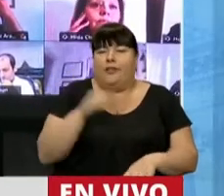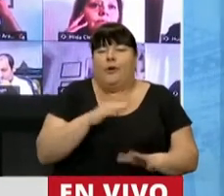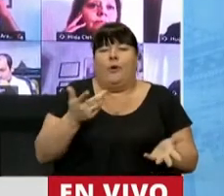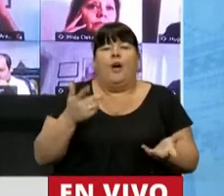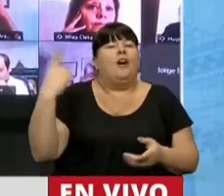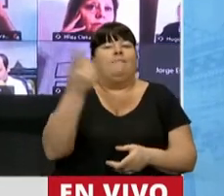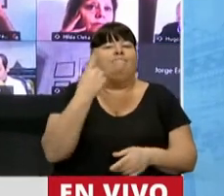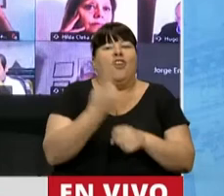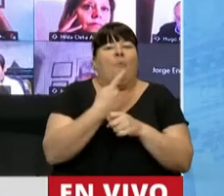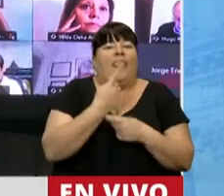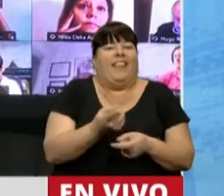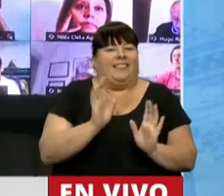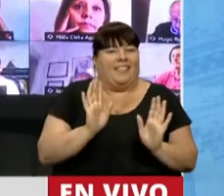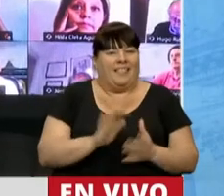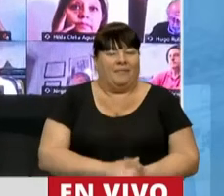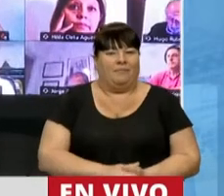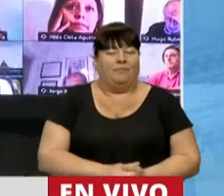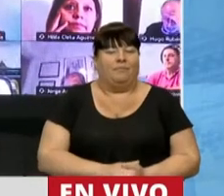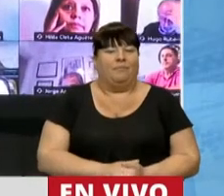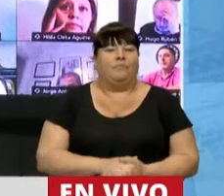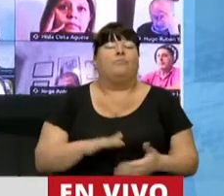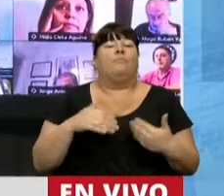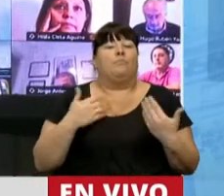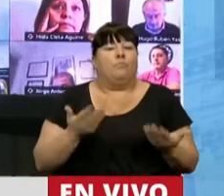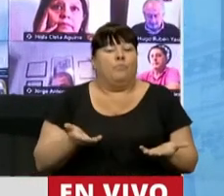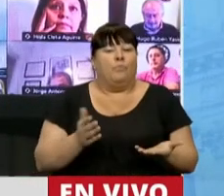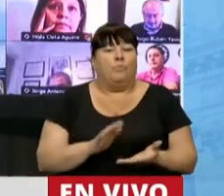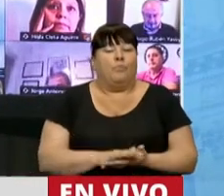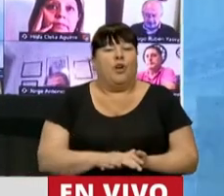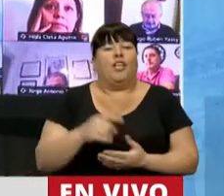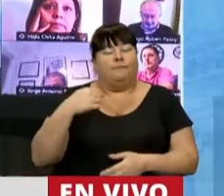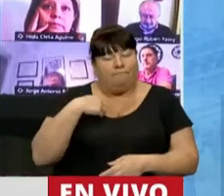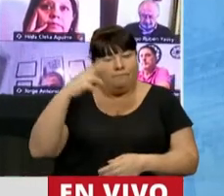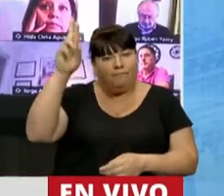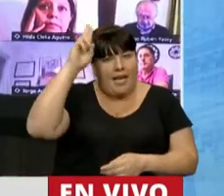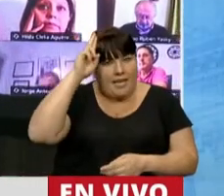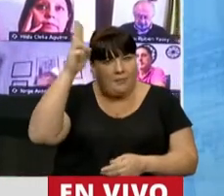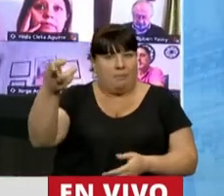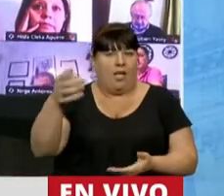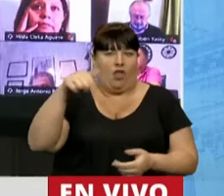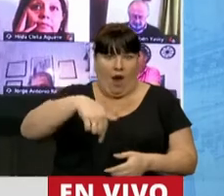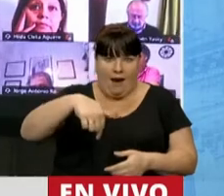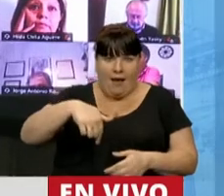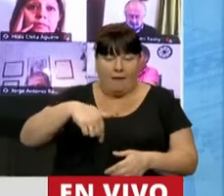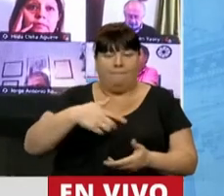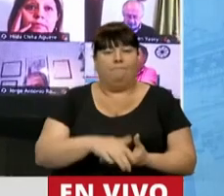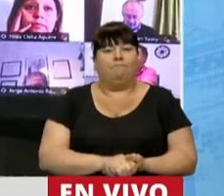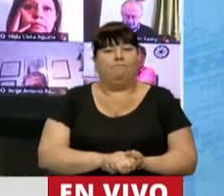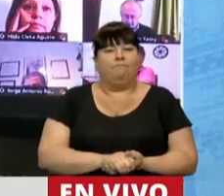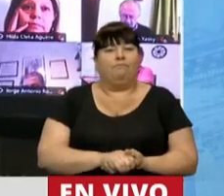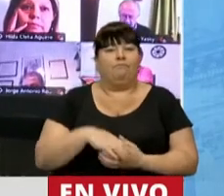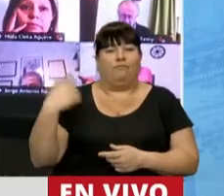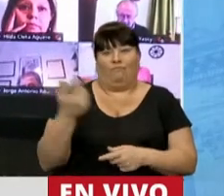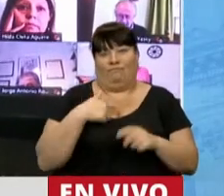muchos no pueden decir. Por eso, mi respeto desde acá, los